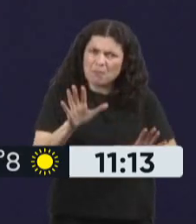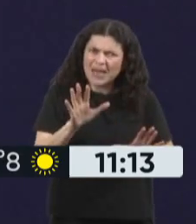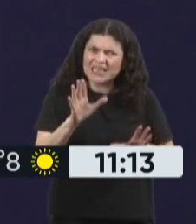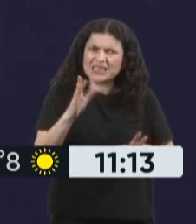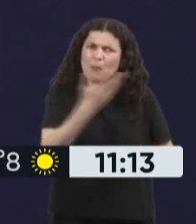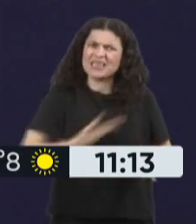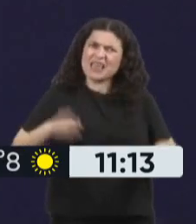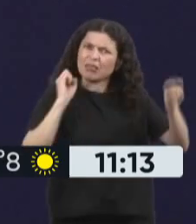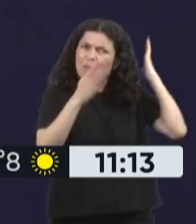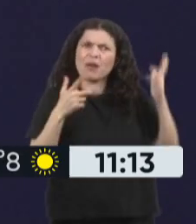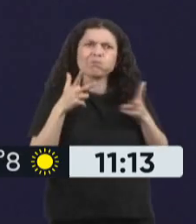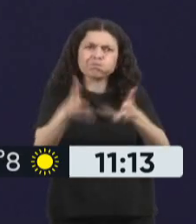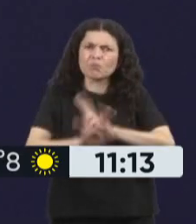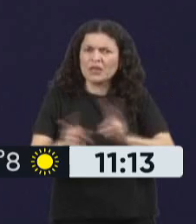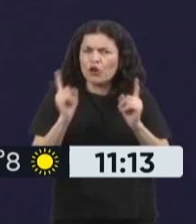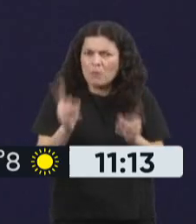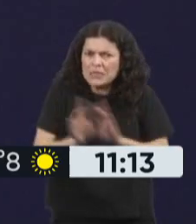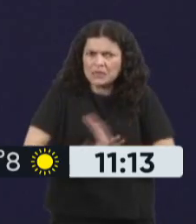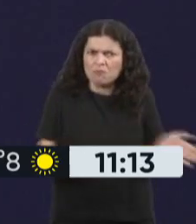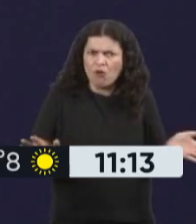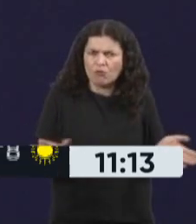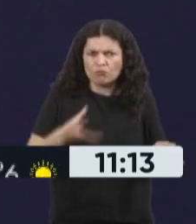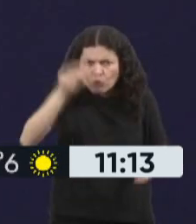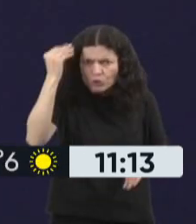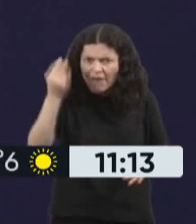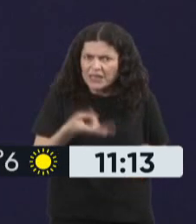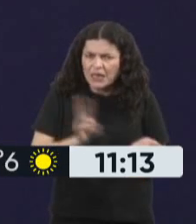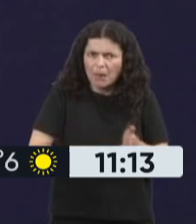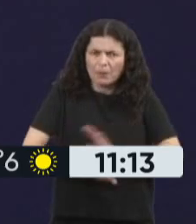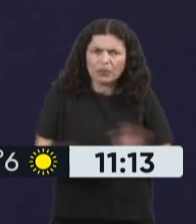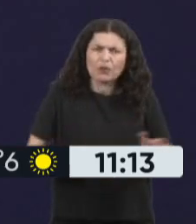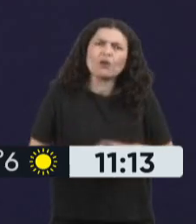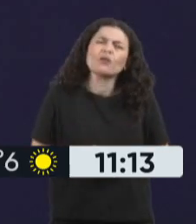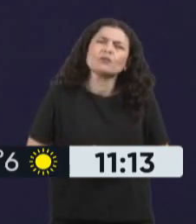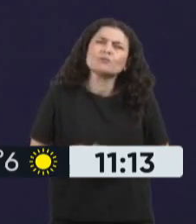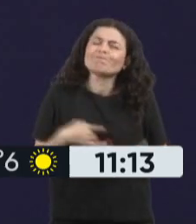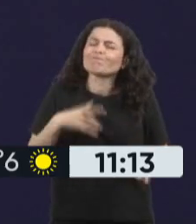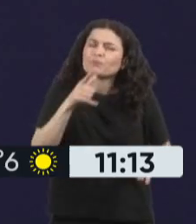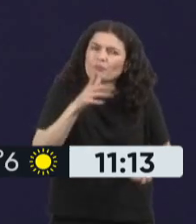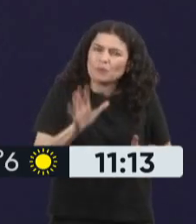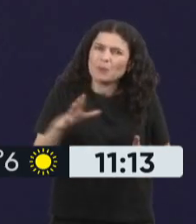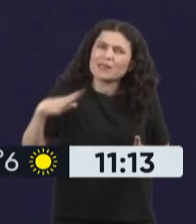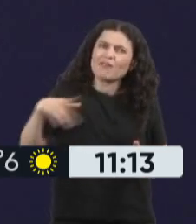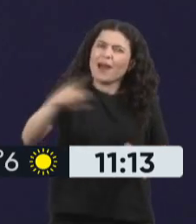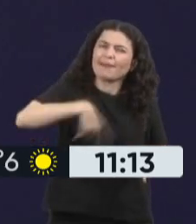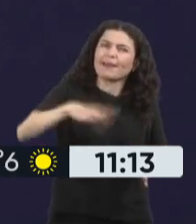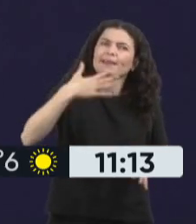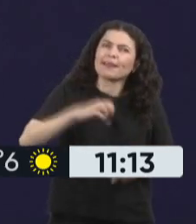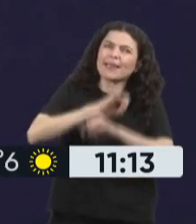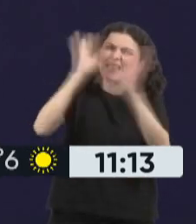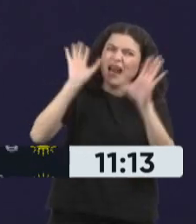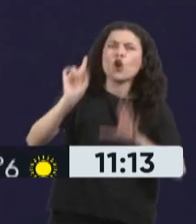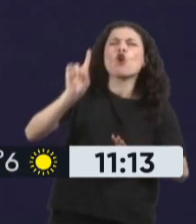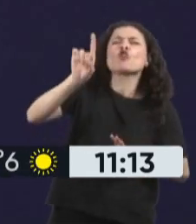lo hizo, así que, de todas maneras me parece que hay que entender el trasfondo de todo esto, ¿no?